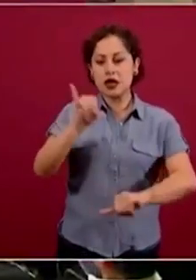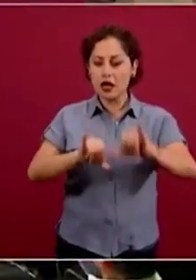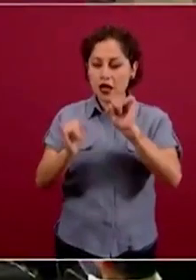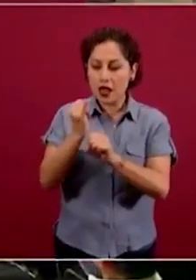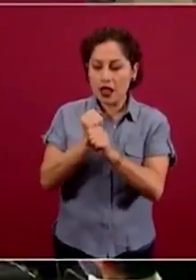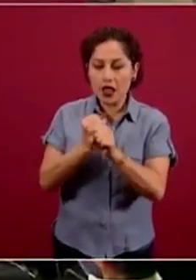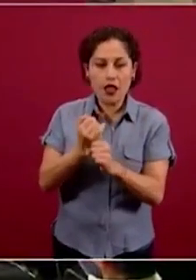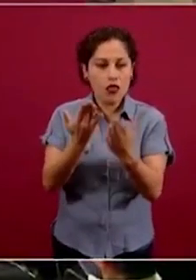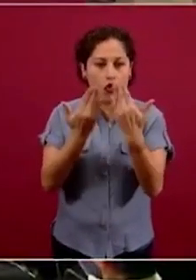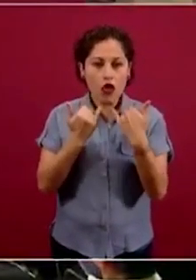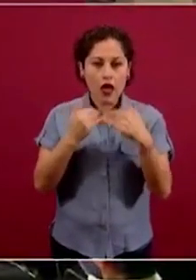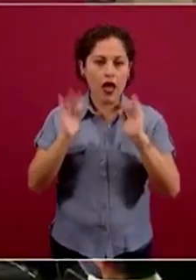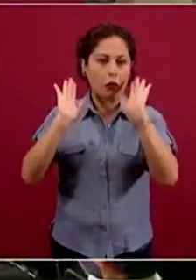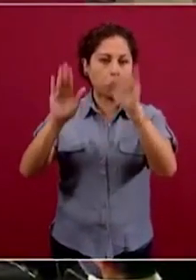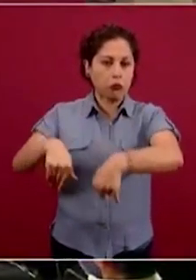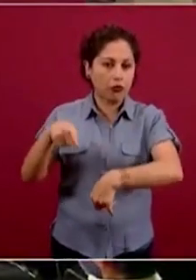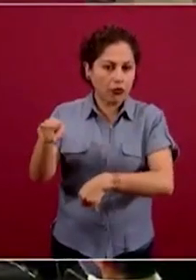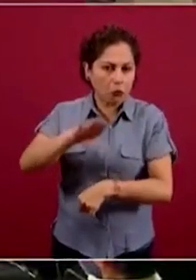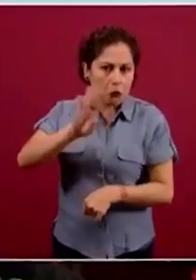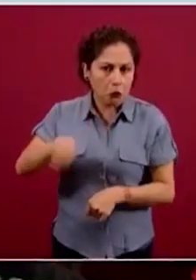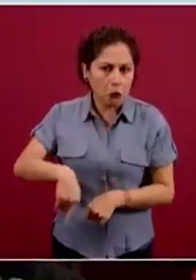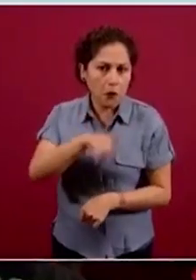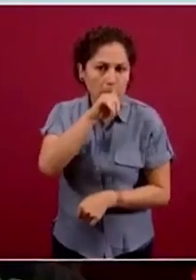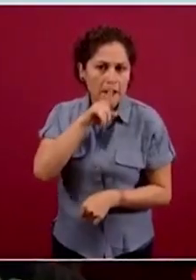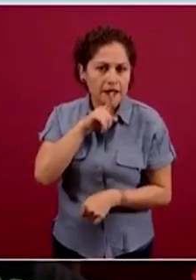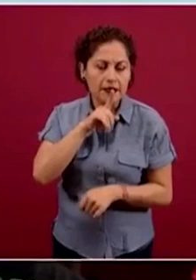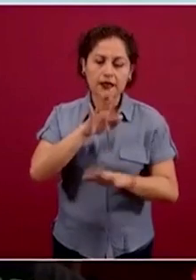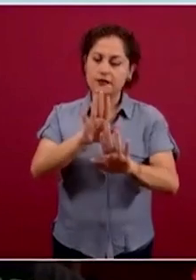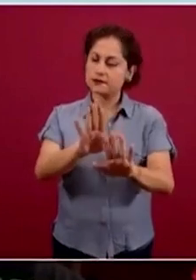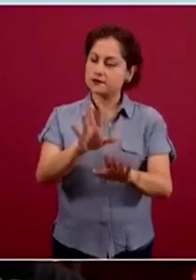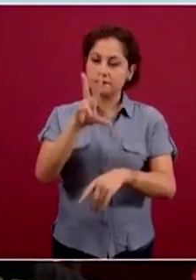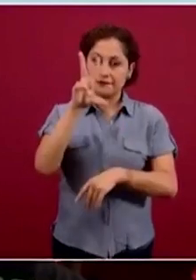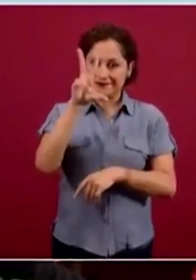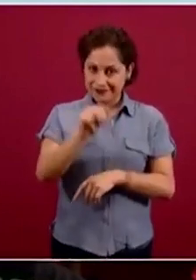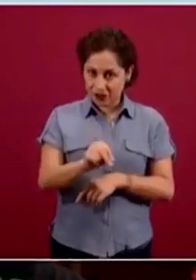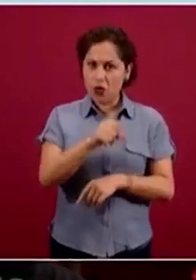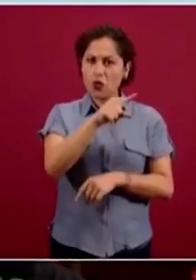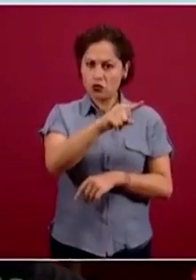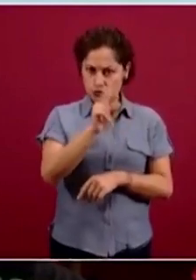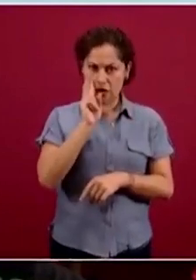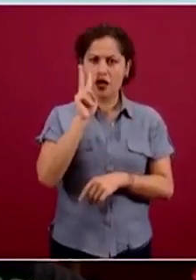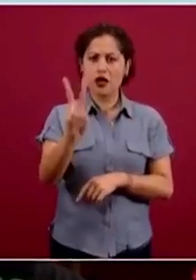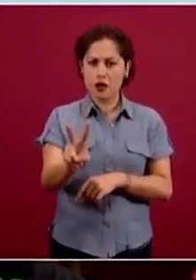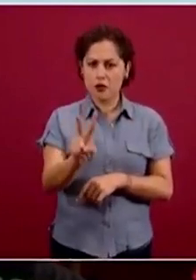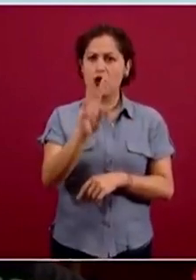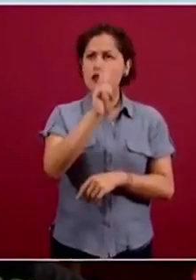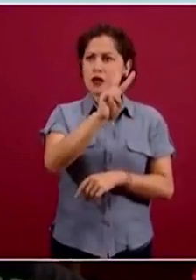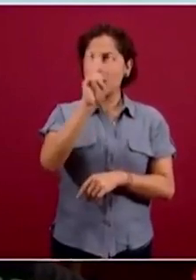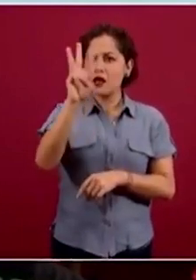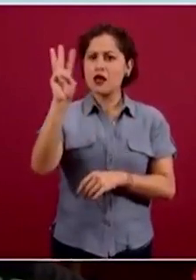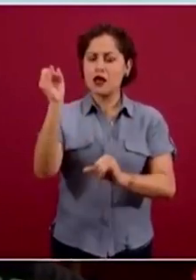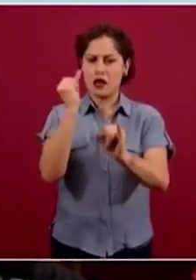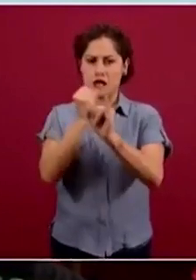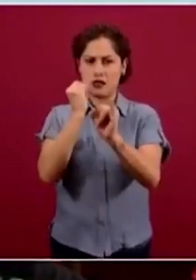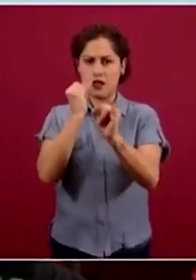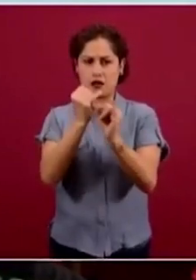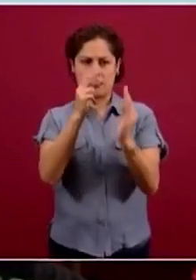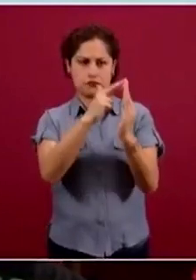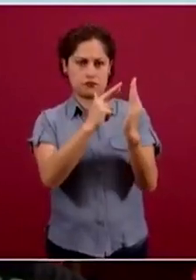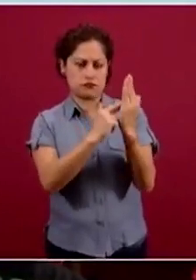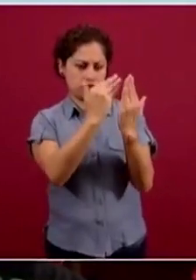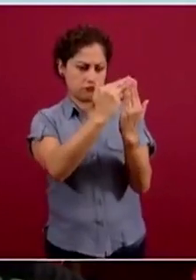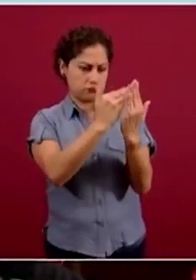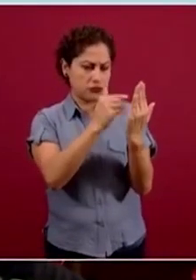registrar la carga de la enfermedad esto es falso cualquiera puede leer el manual de vigilancia epidemiológica que está en el micrositio y